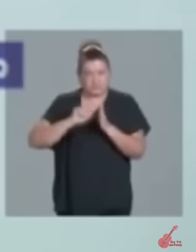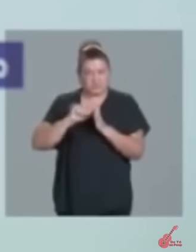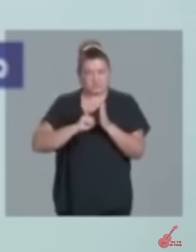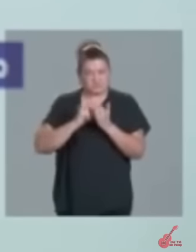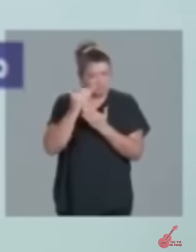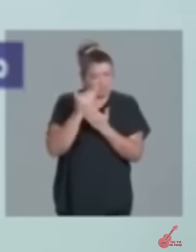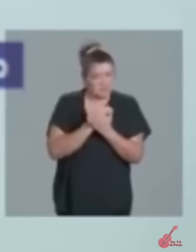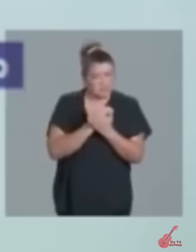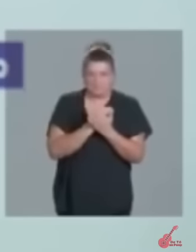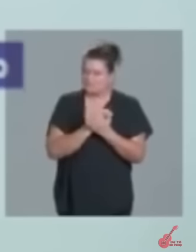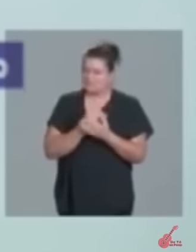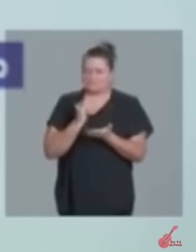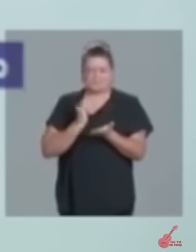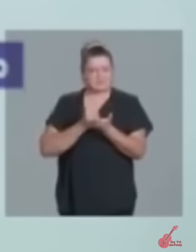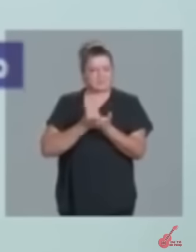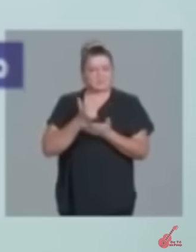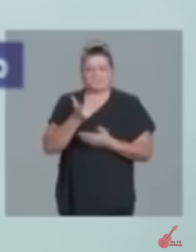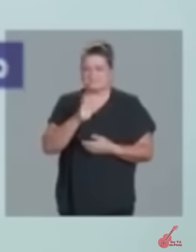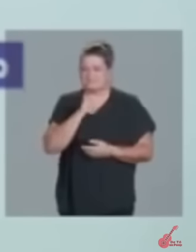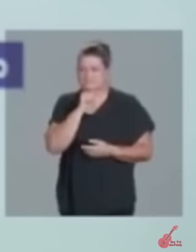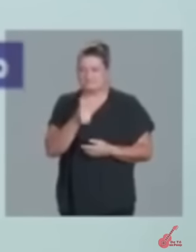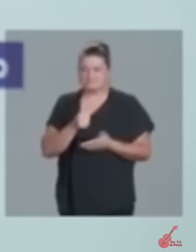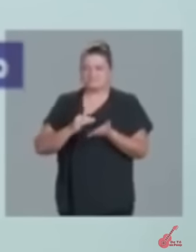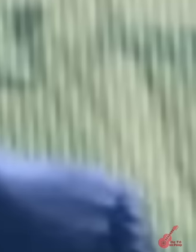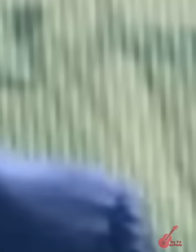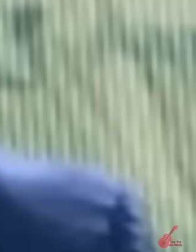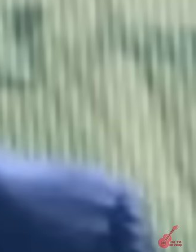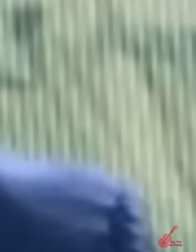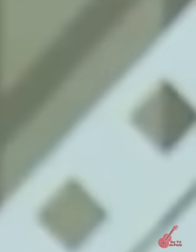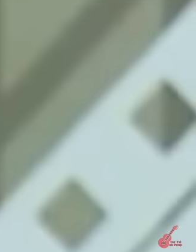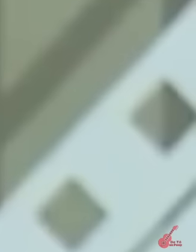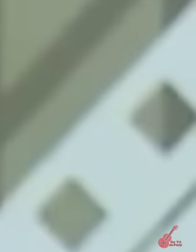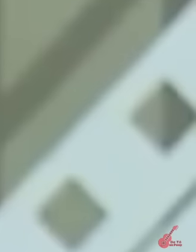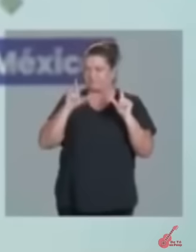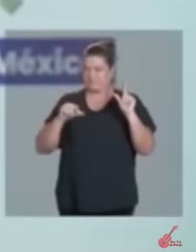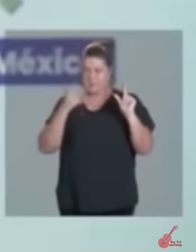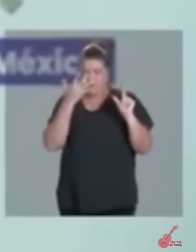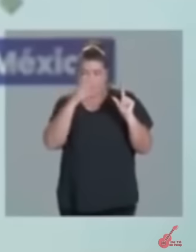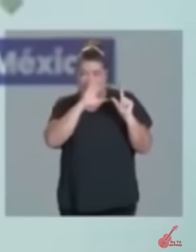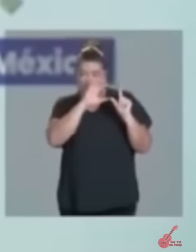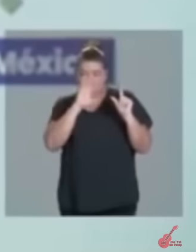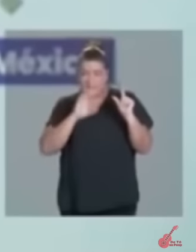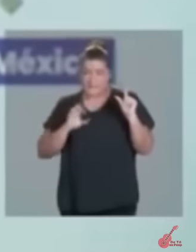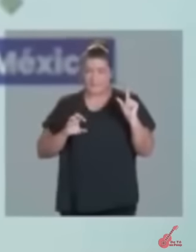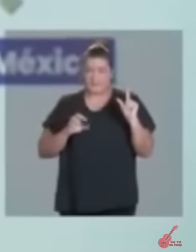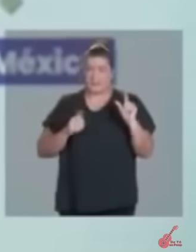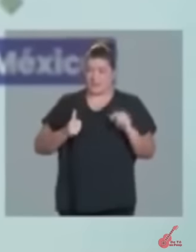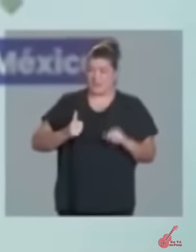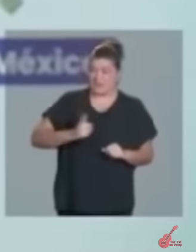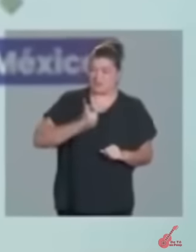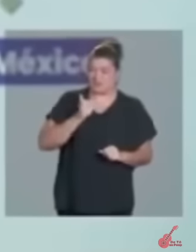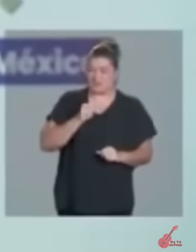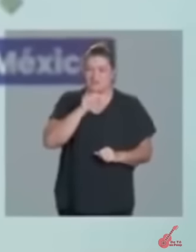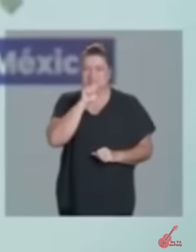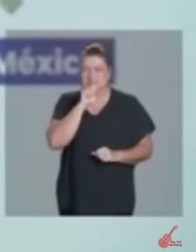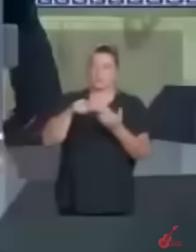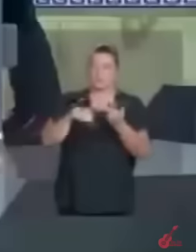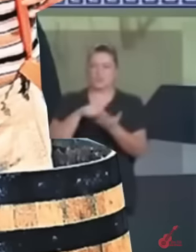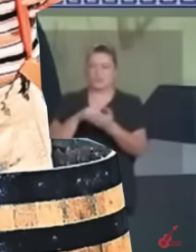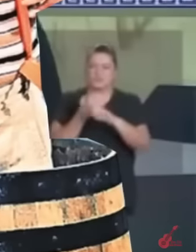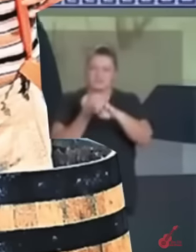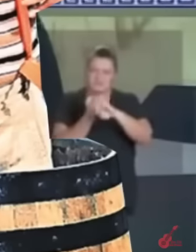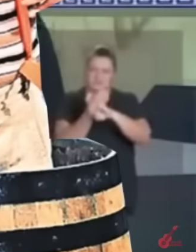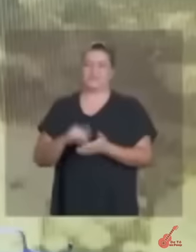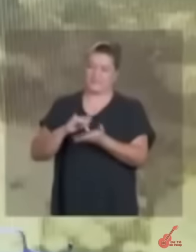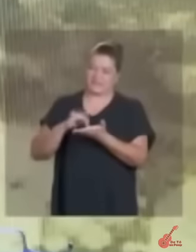de impuestos y esto beneficia a los partidos políticos. Entre otras cosas, vamos a revivir a Miguel Hidalgo